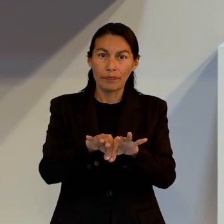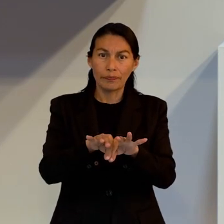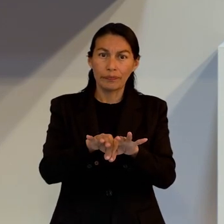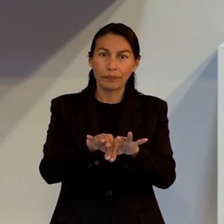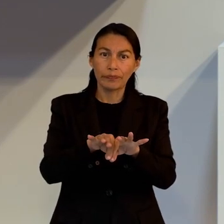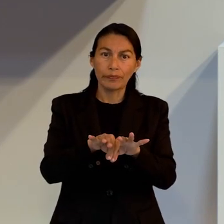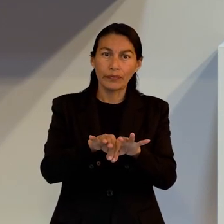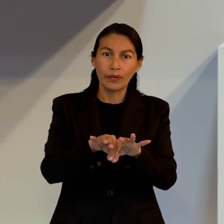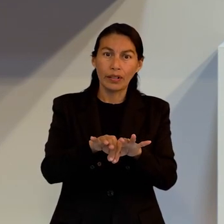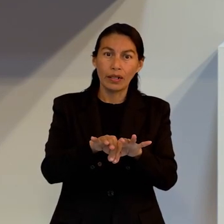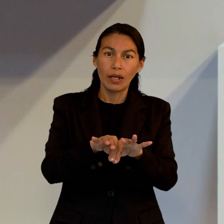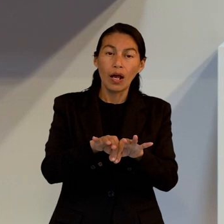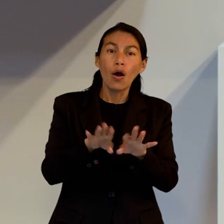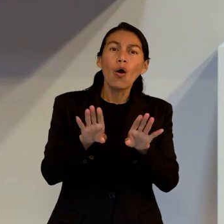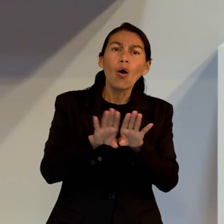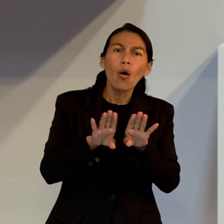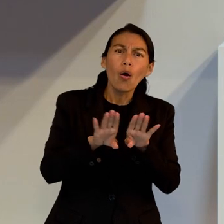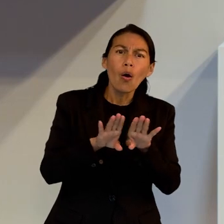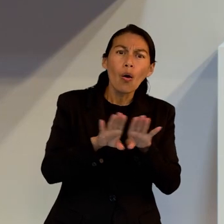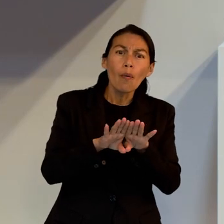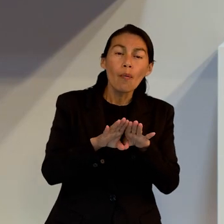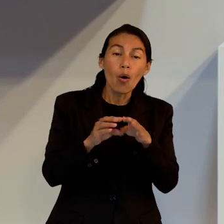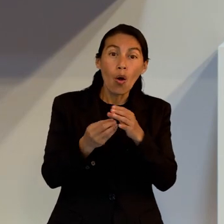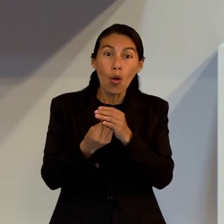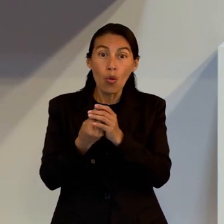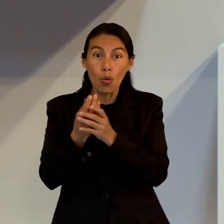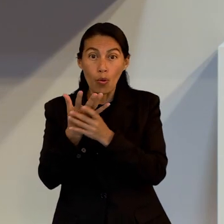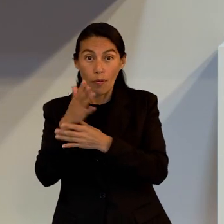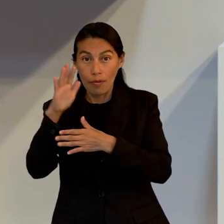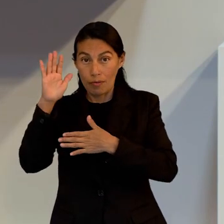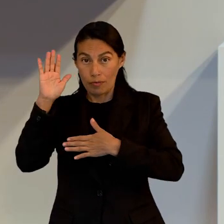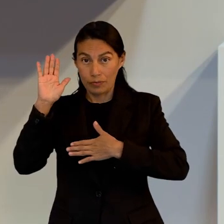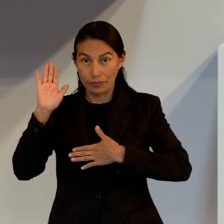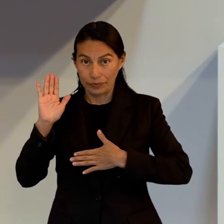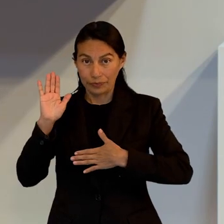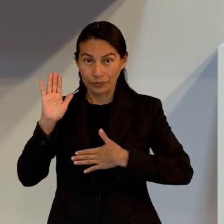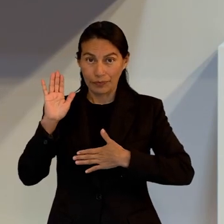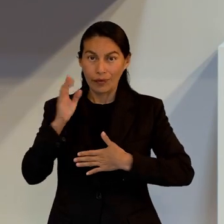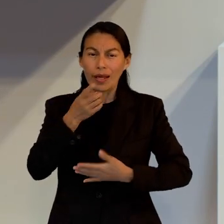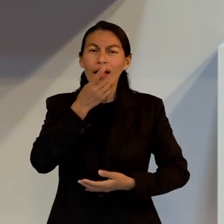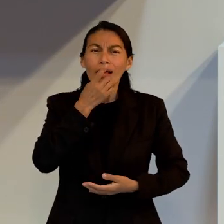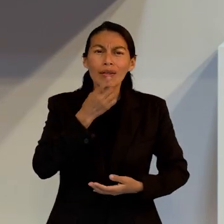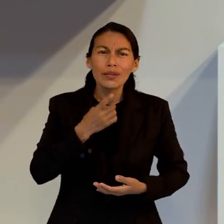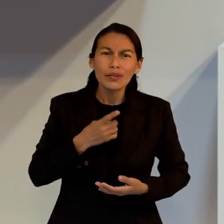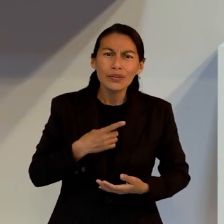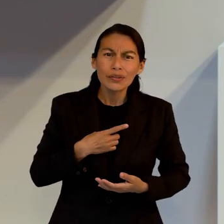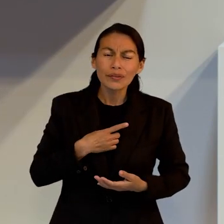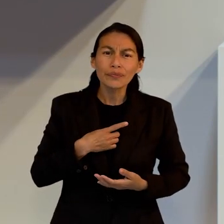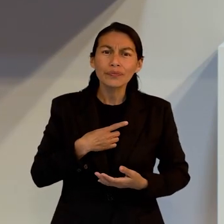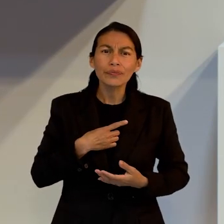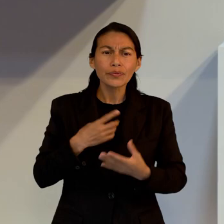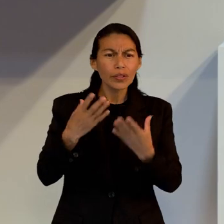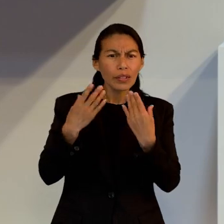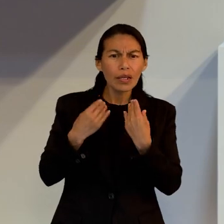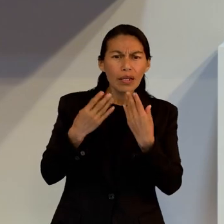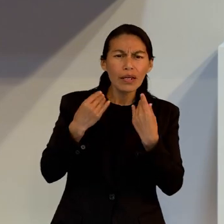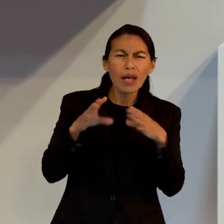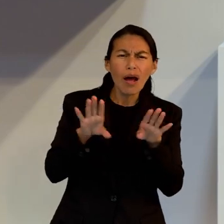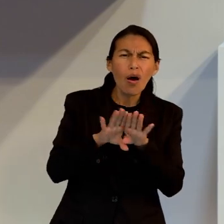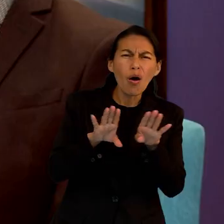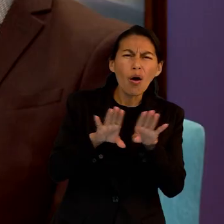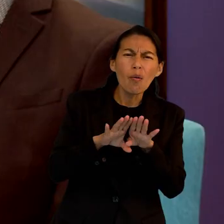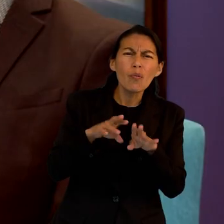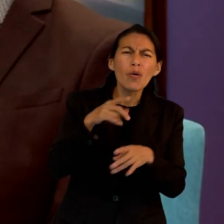a sesión marca el momento en que estableció el nuevo pacto y nos brinda también los medios